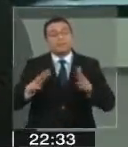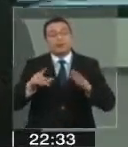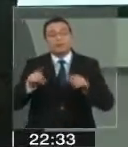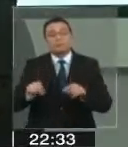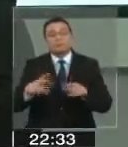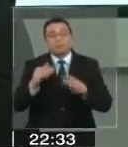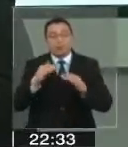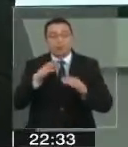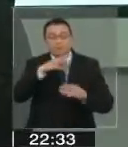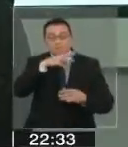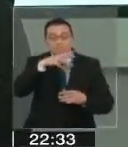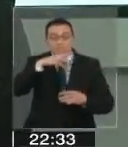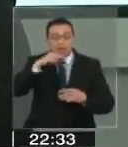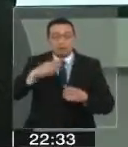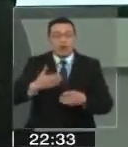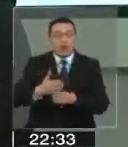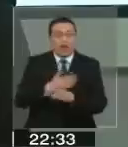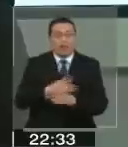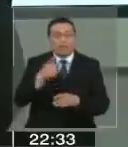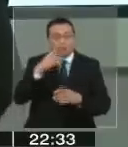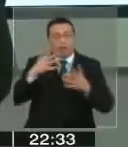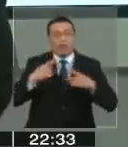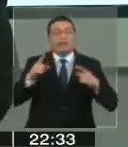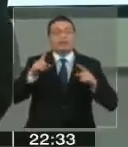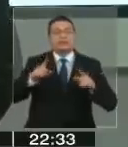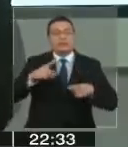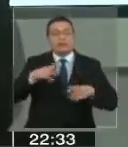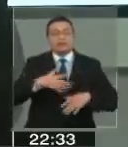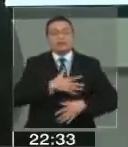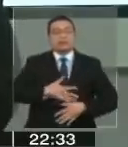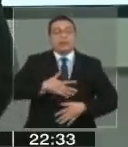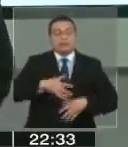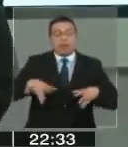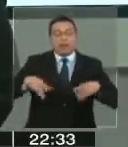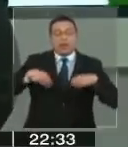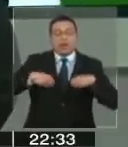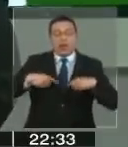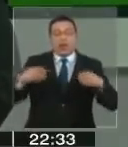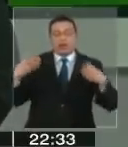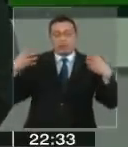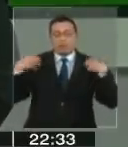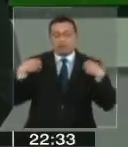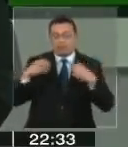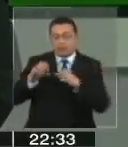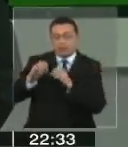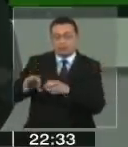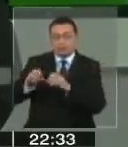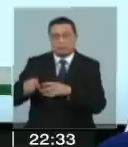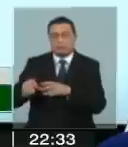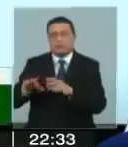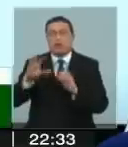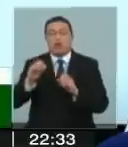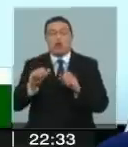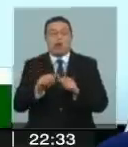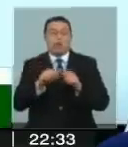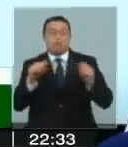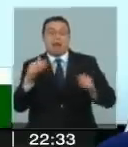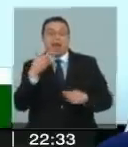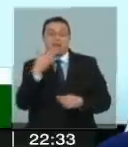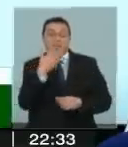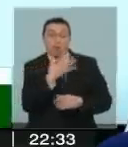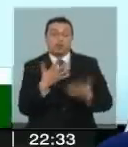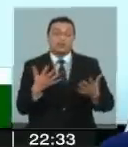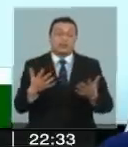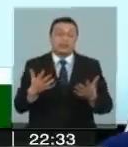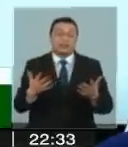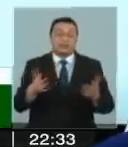madurando un poquito antes por tomar sentirse más o menos responsable de enseñarle a su hermana. O se está haciendo más dulce y una niña más empática